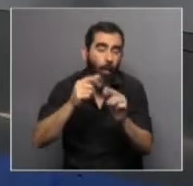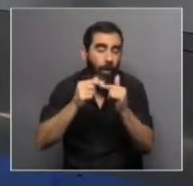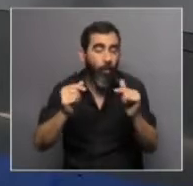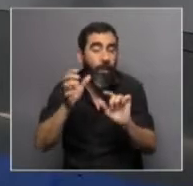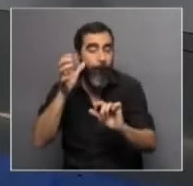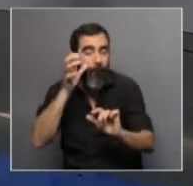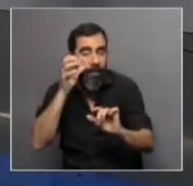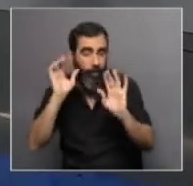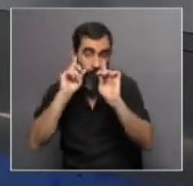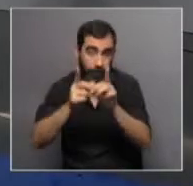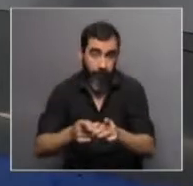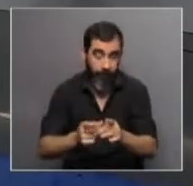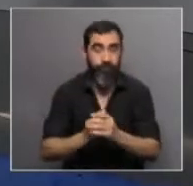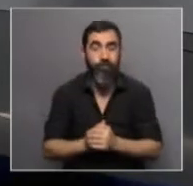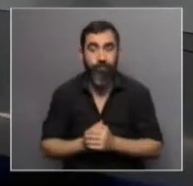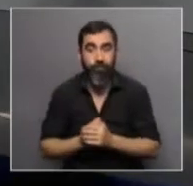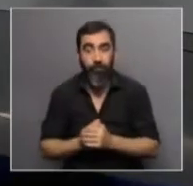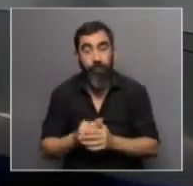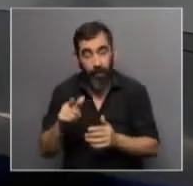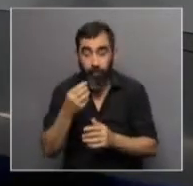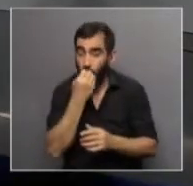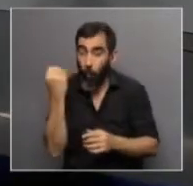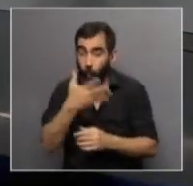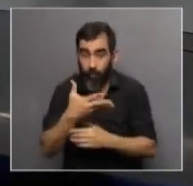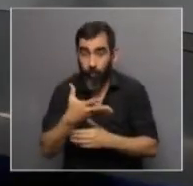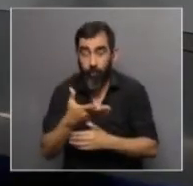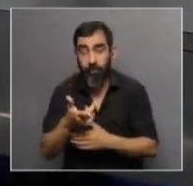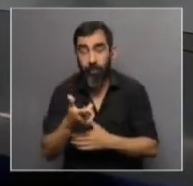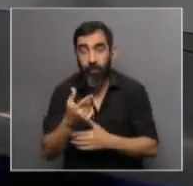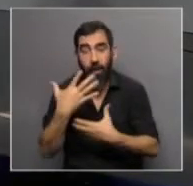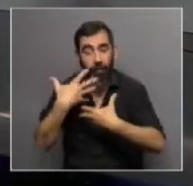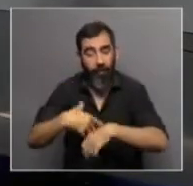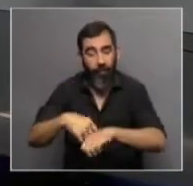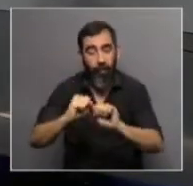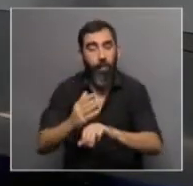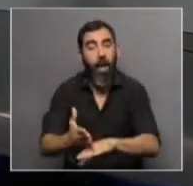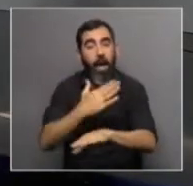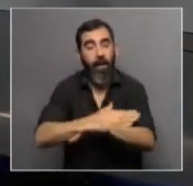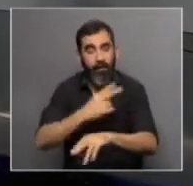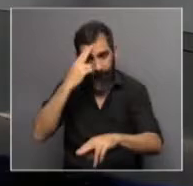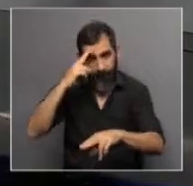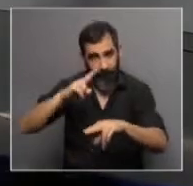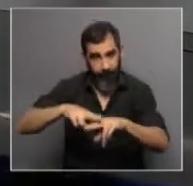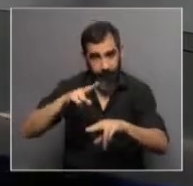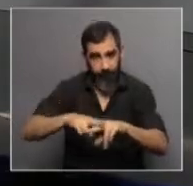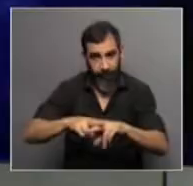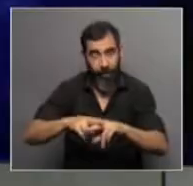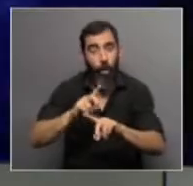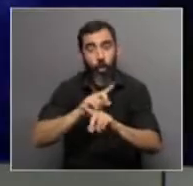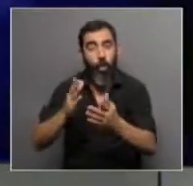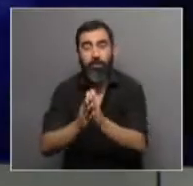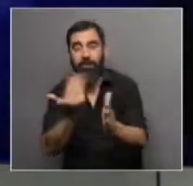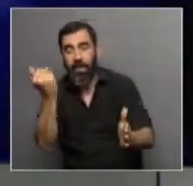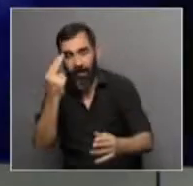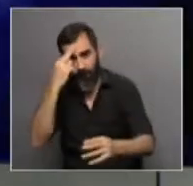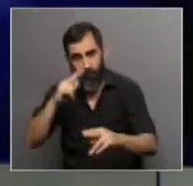de riesgo. Eso ha ayudado a un diagnóstico precoz de la enfermedad, no a eliminar